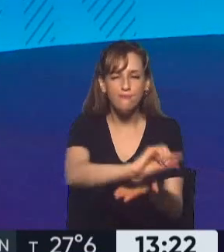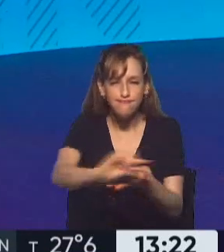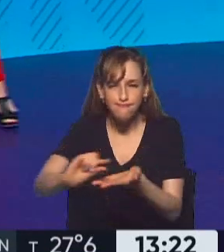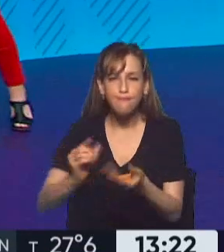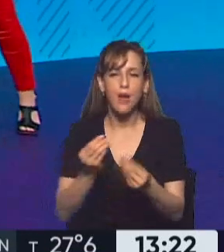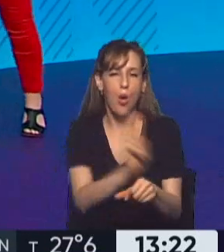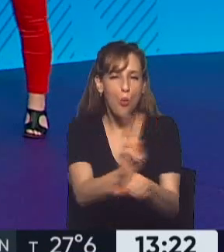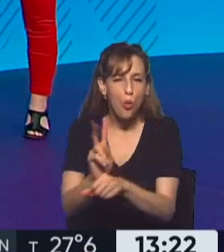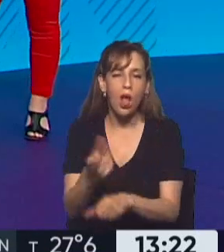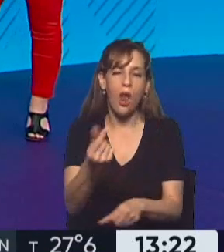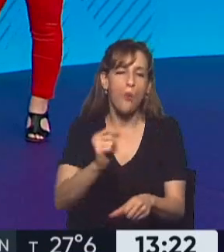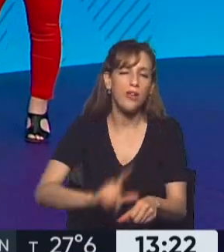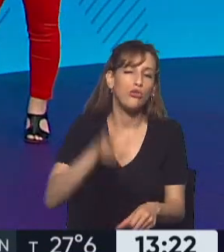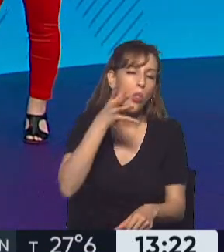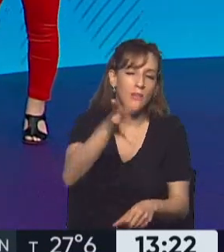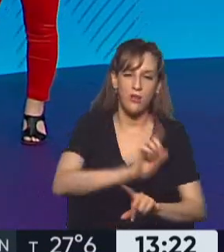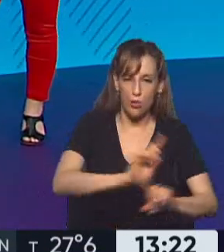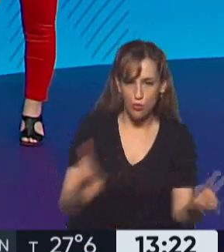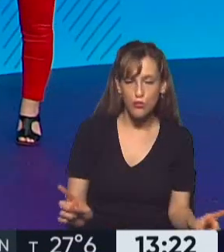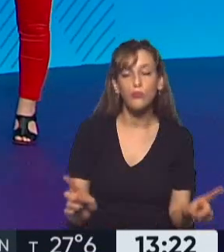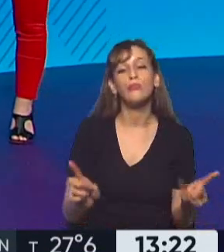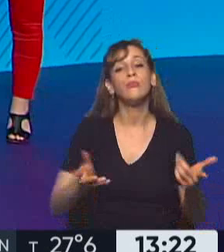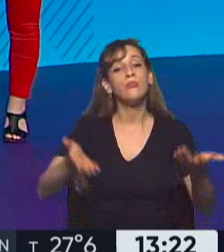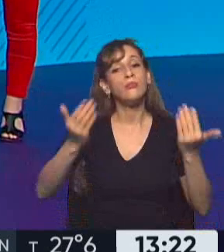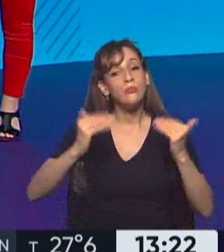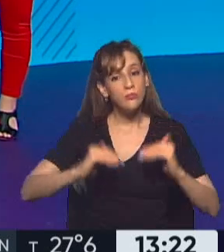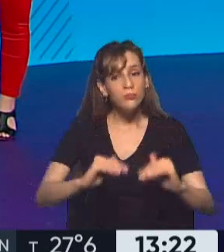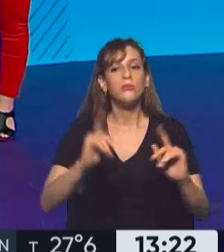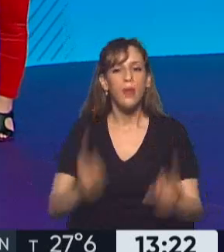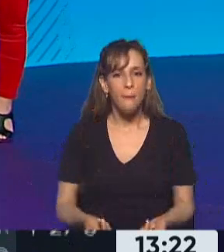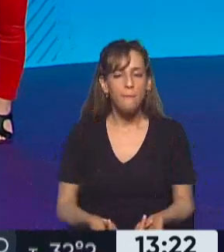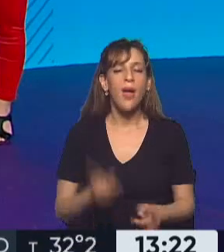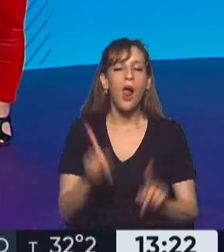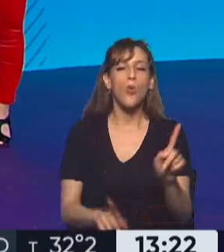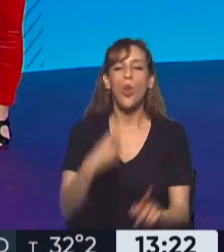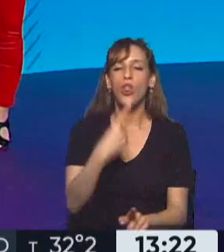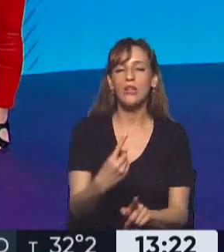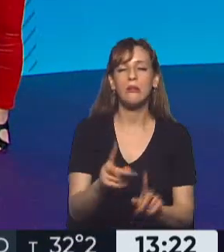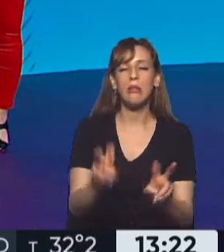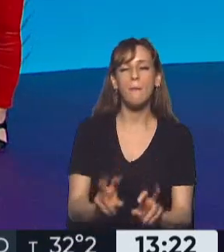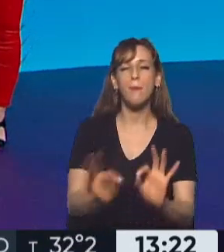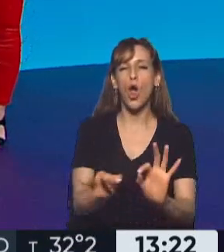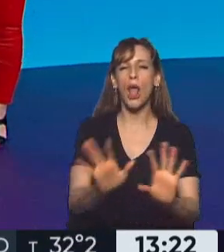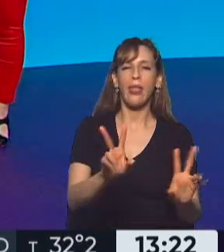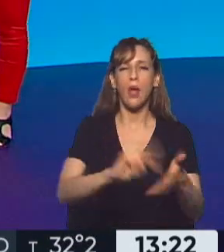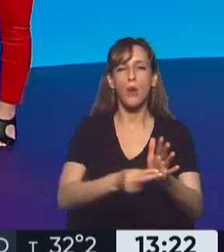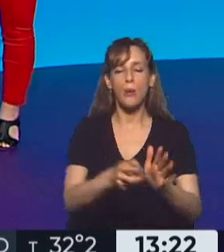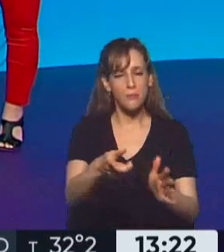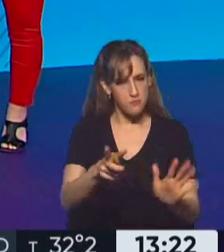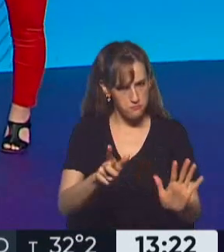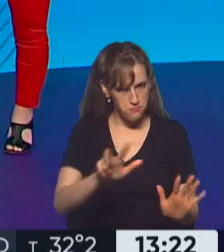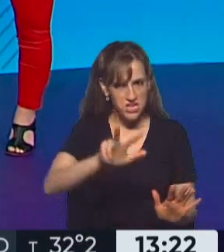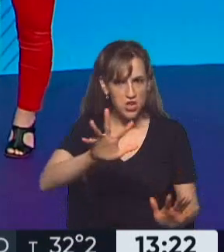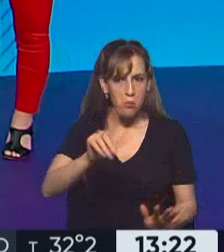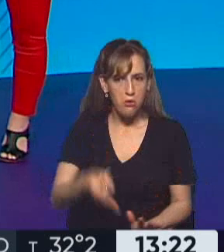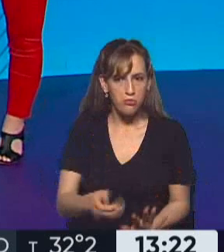poco, 10,9%. La base monetaria, para los monetaristas que siguen diciendo que es un problema de base monetaria, bueno, aumentó 35% en el último año, no